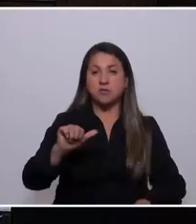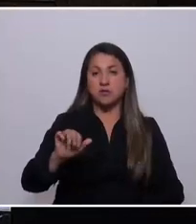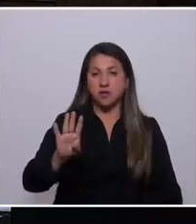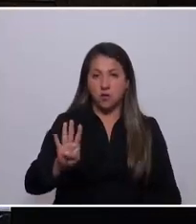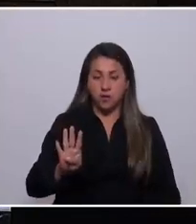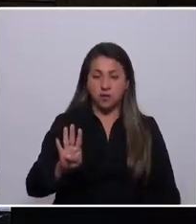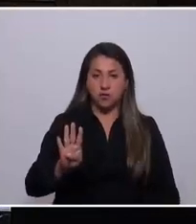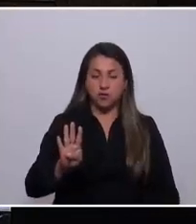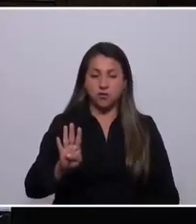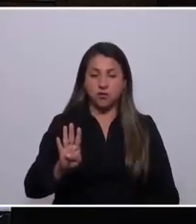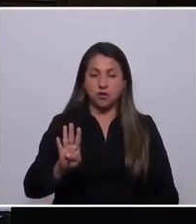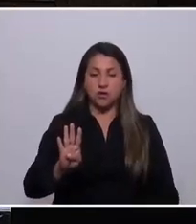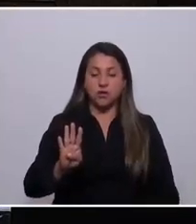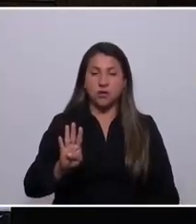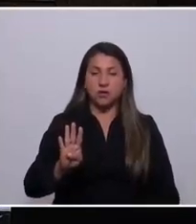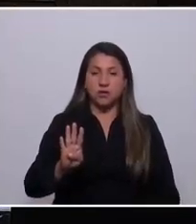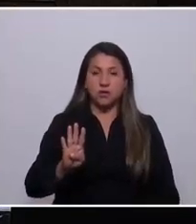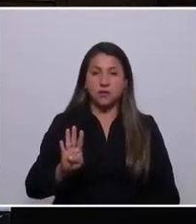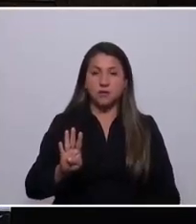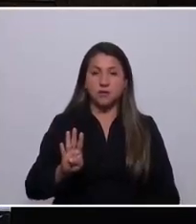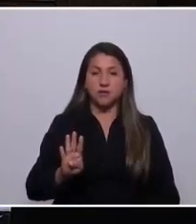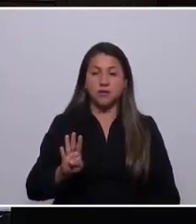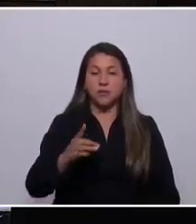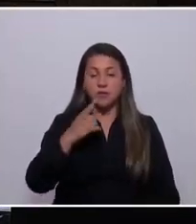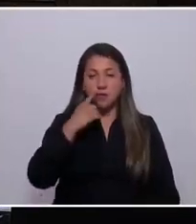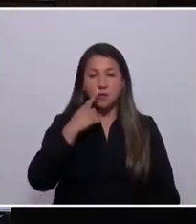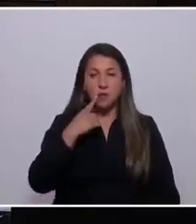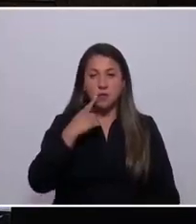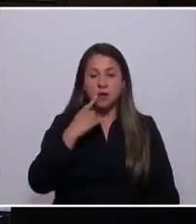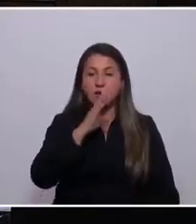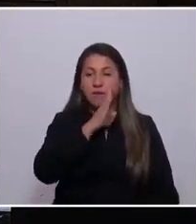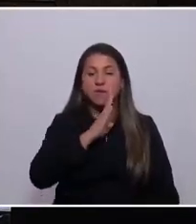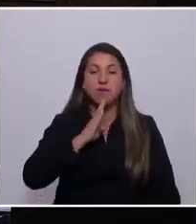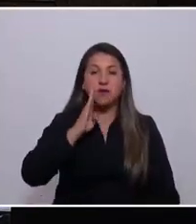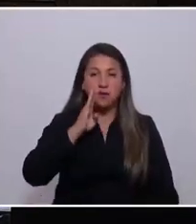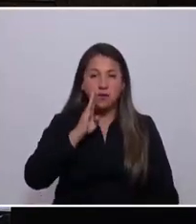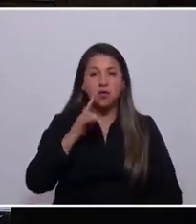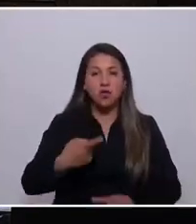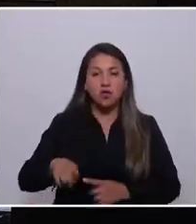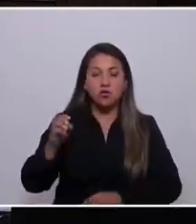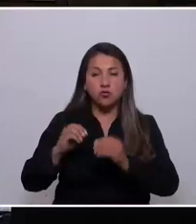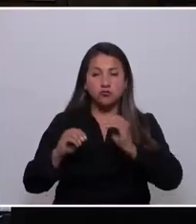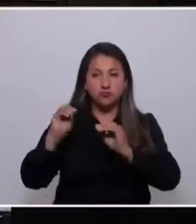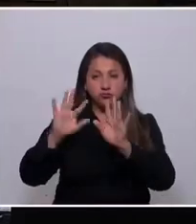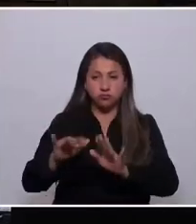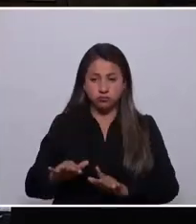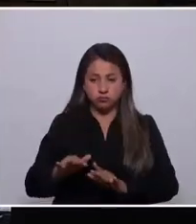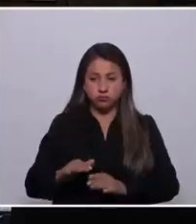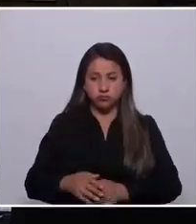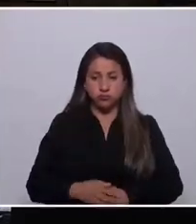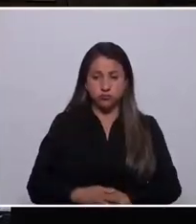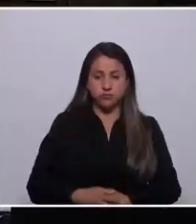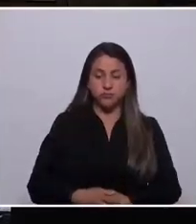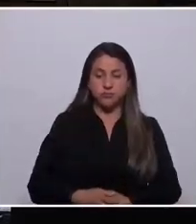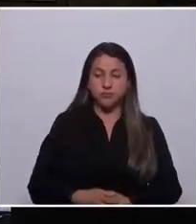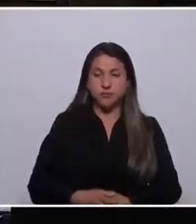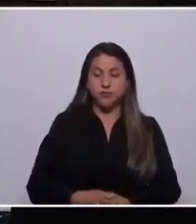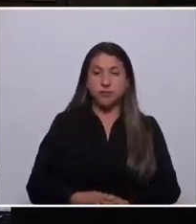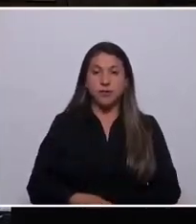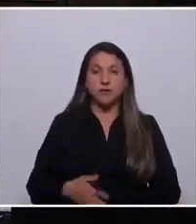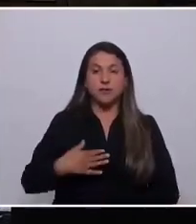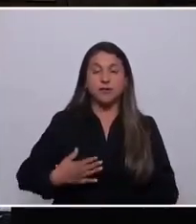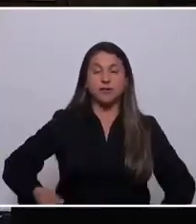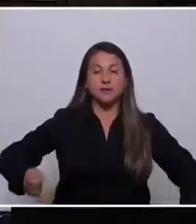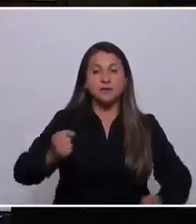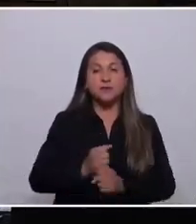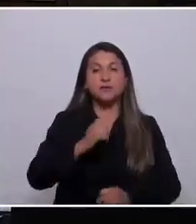64 del convencional Benito Baranda y otros autores y autoras. Para sustituirlo, se ofrece